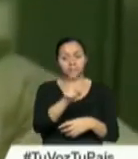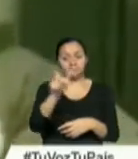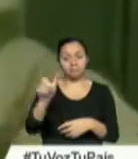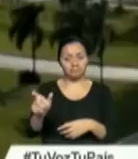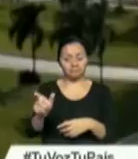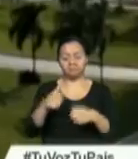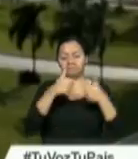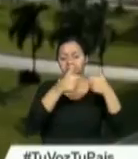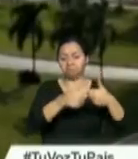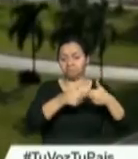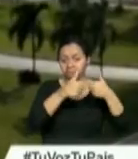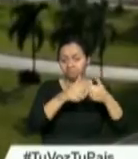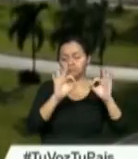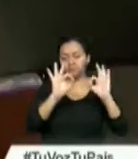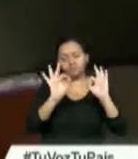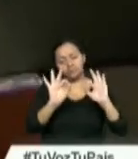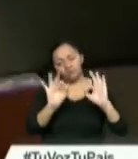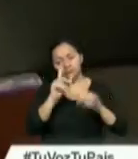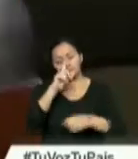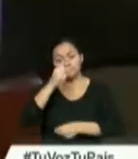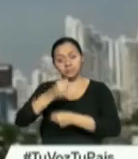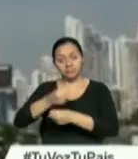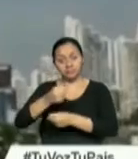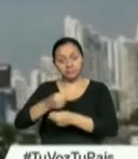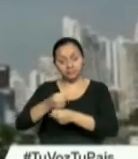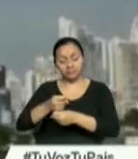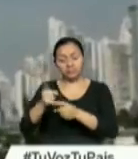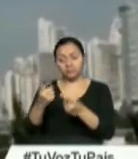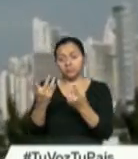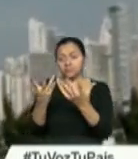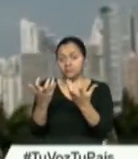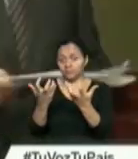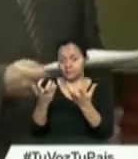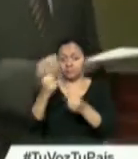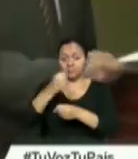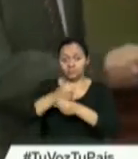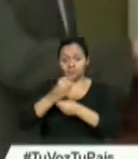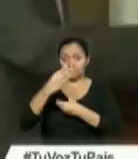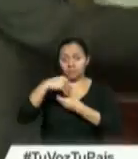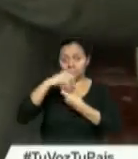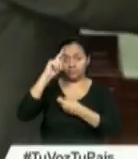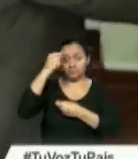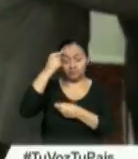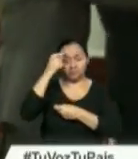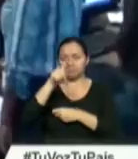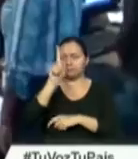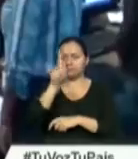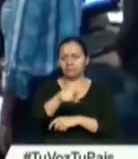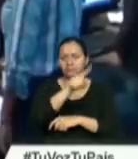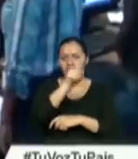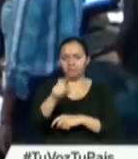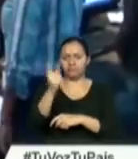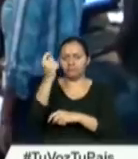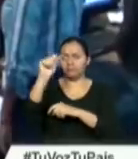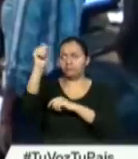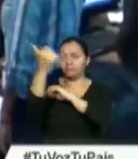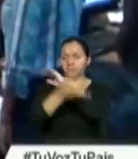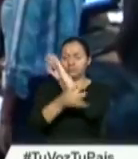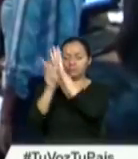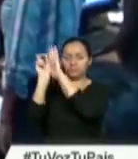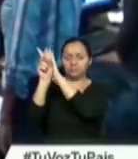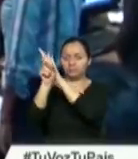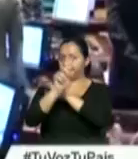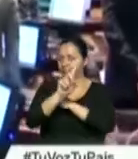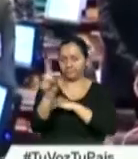de acuerdo con que los funcionarios públicos y las autoridades de elección popular tengan una prohibición de tener capitales y bienes en los